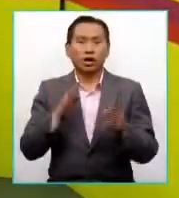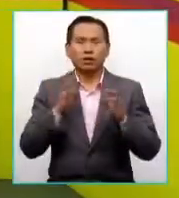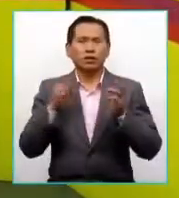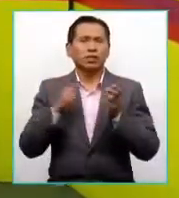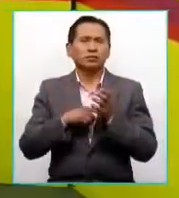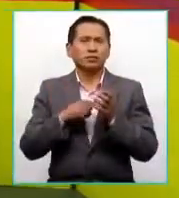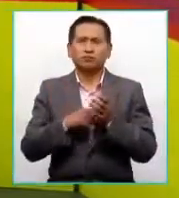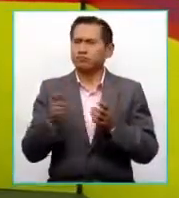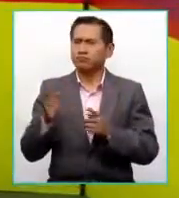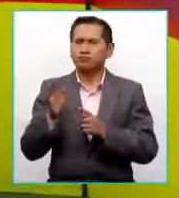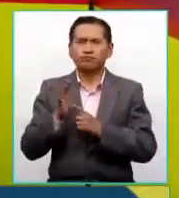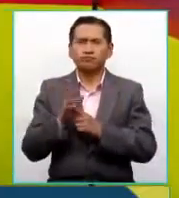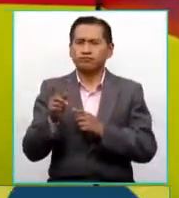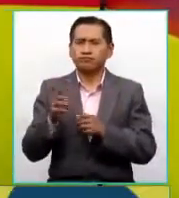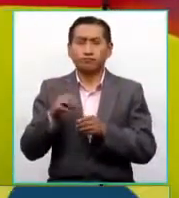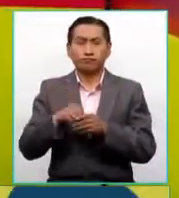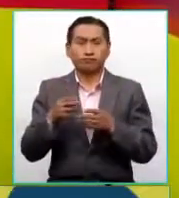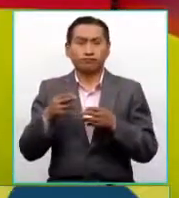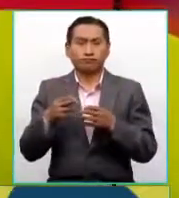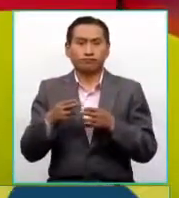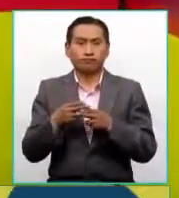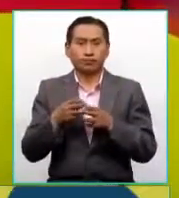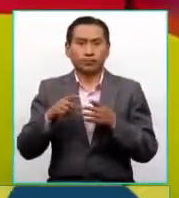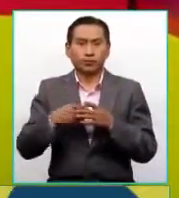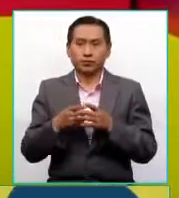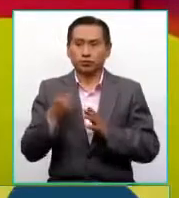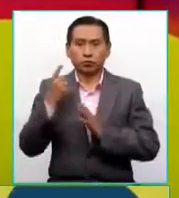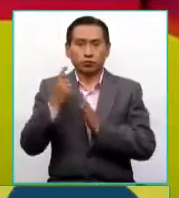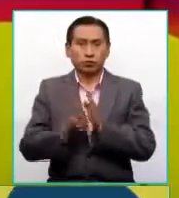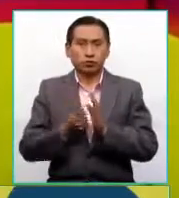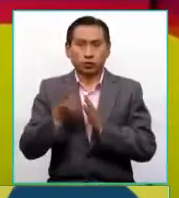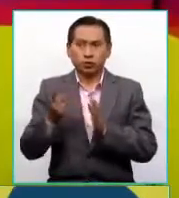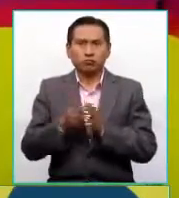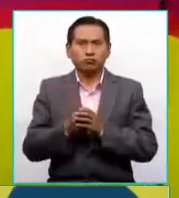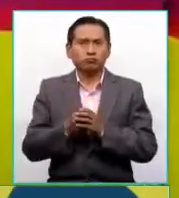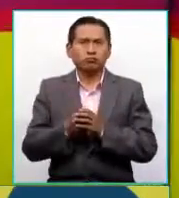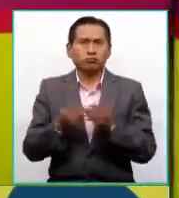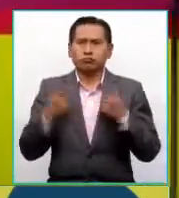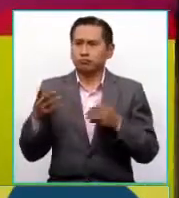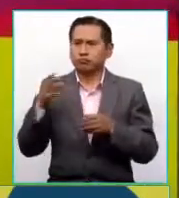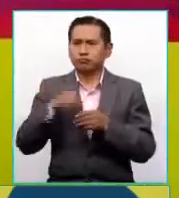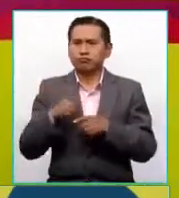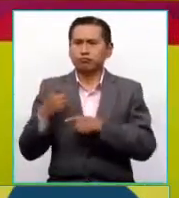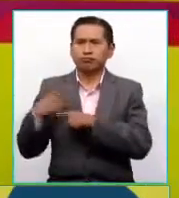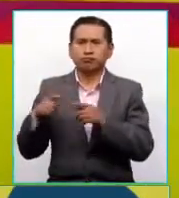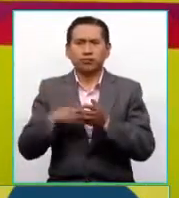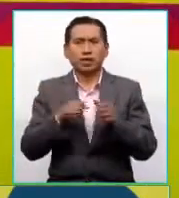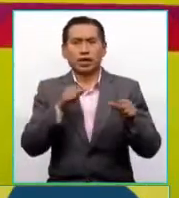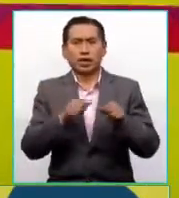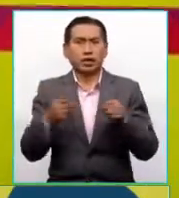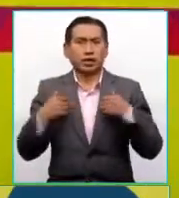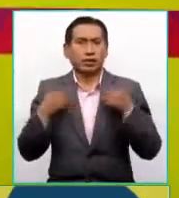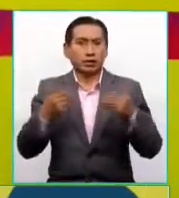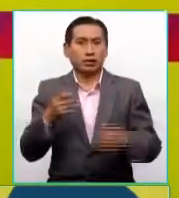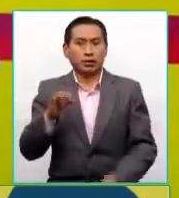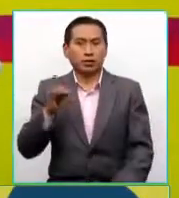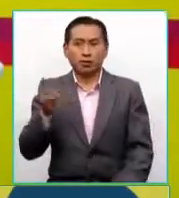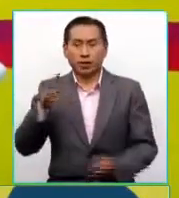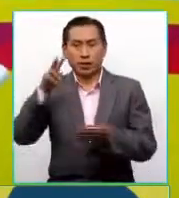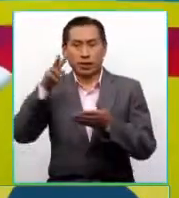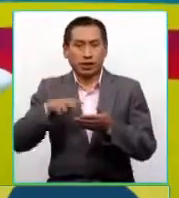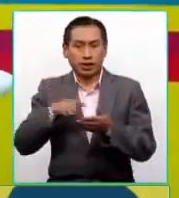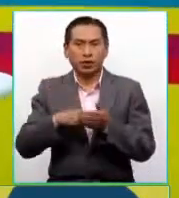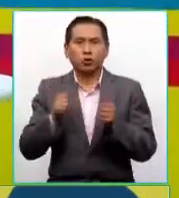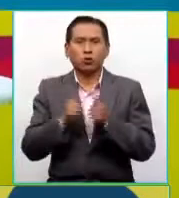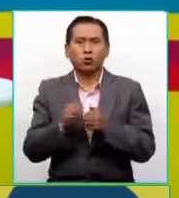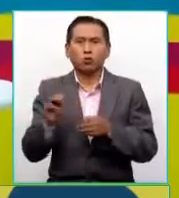Sobre una charla que va a comenzar dentro de una hora aproximadamente, una charla que forma parte de todas las actividades que realiza Bolivia Lee a través